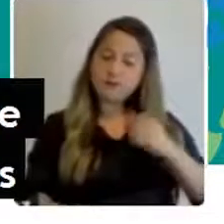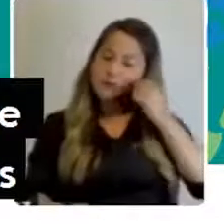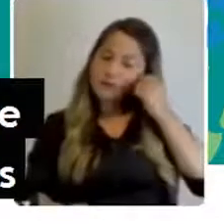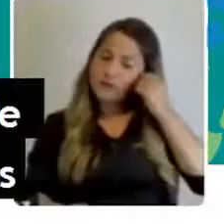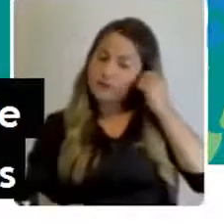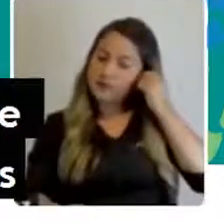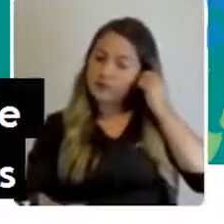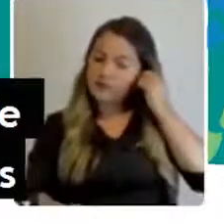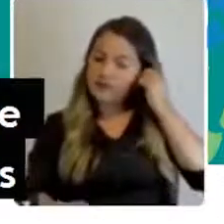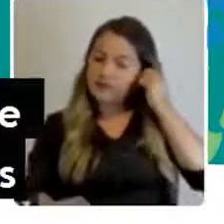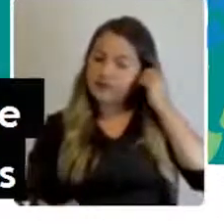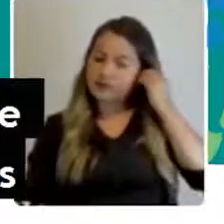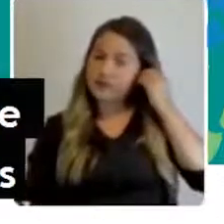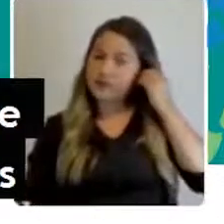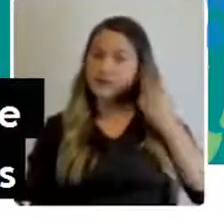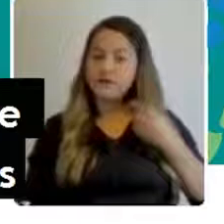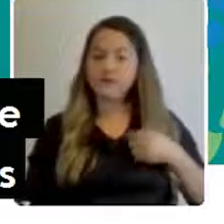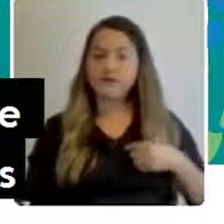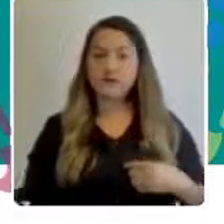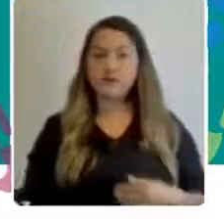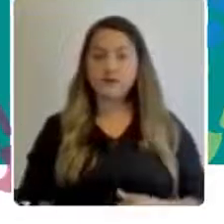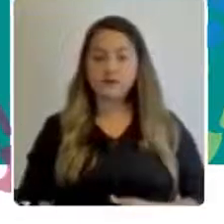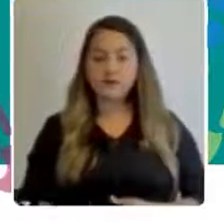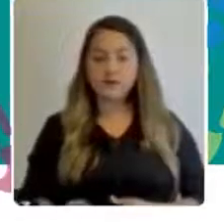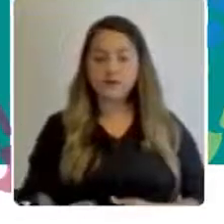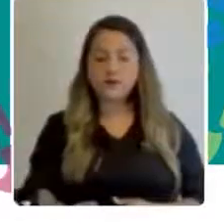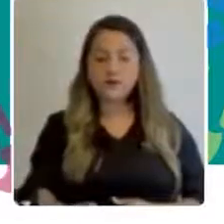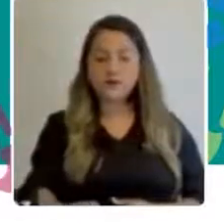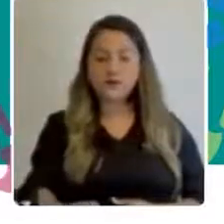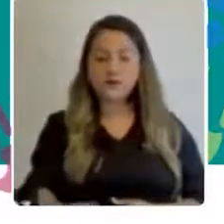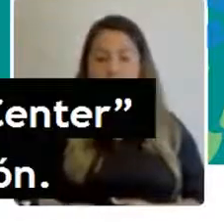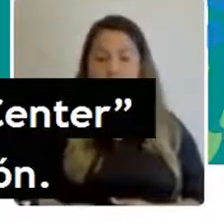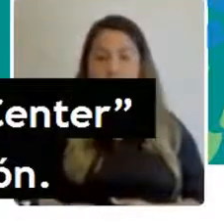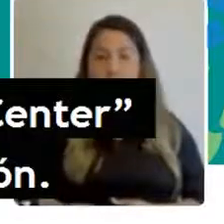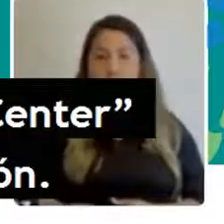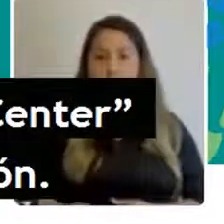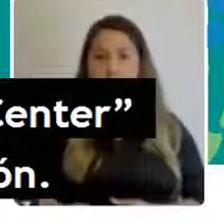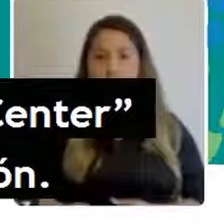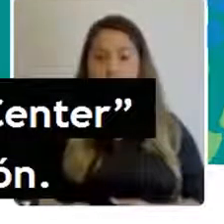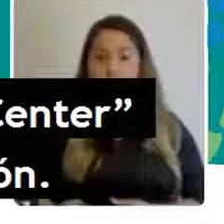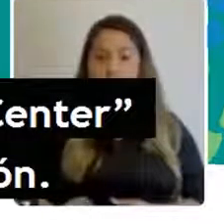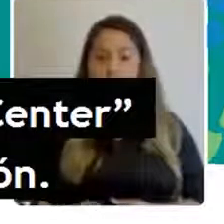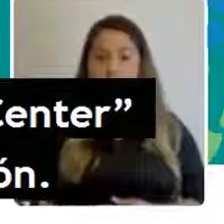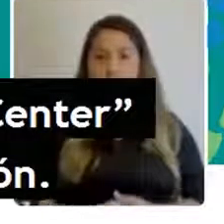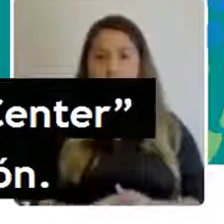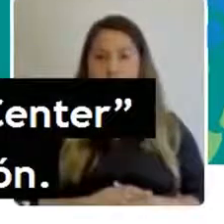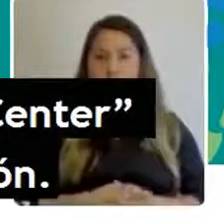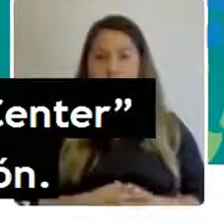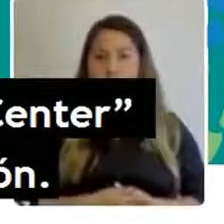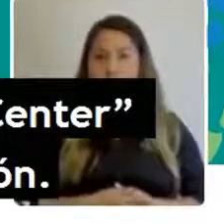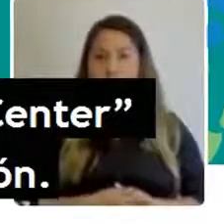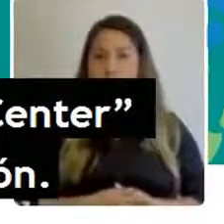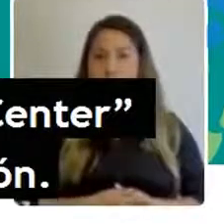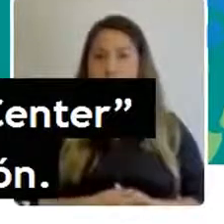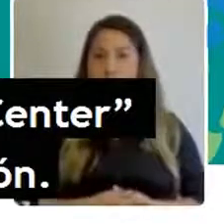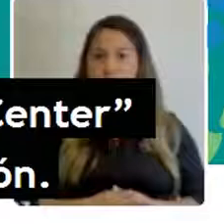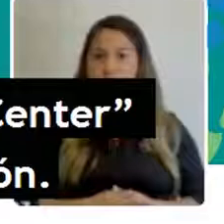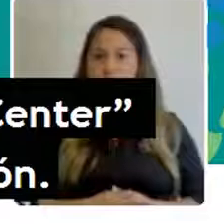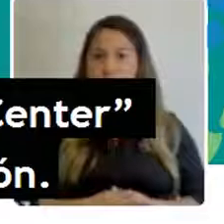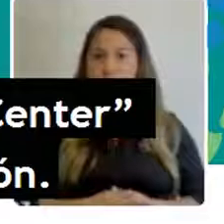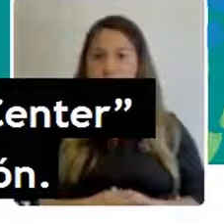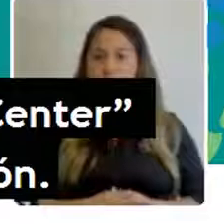Chile, que son mis principales financiadores, mis empleadores, del International